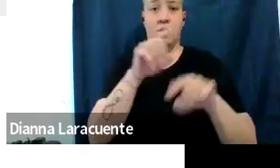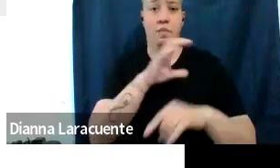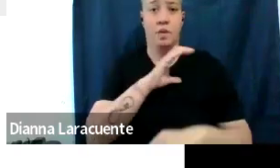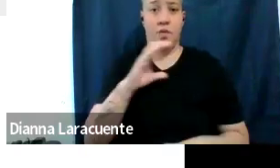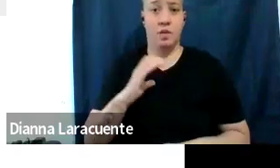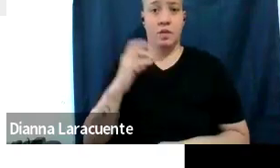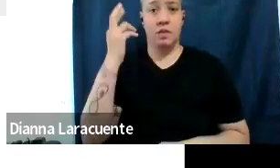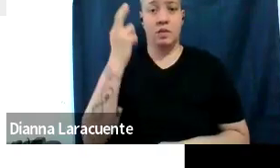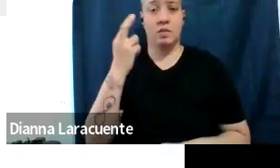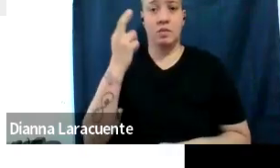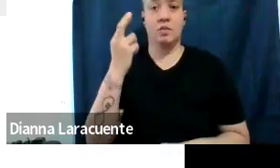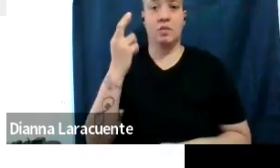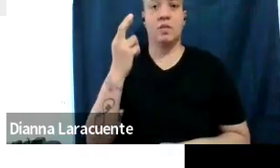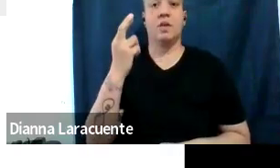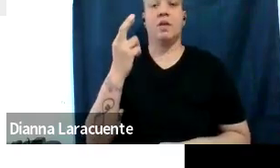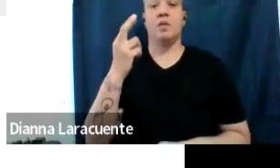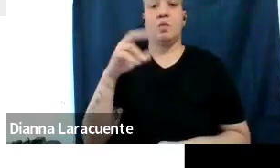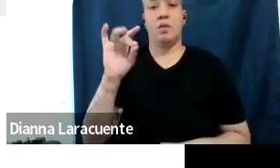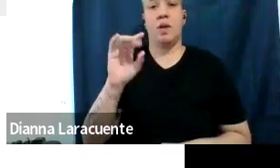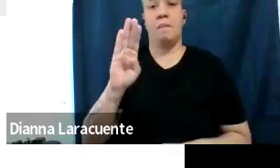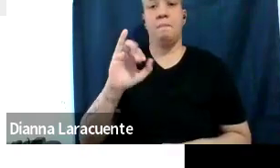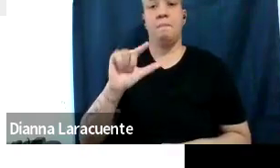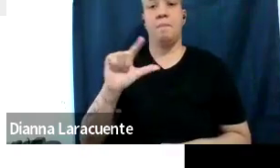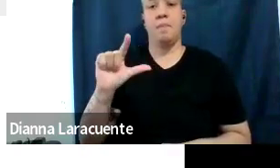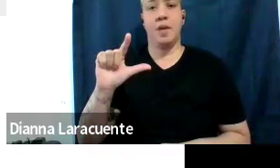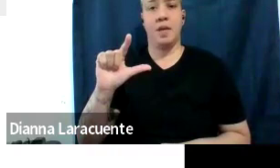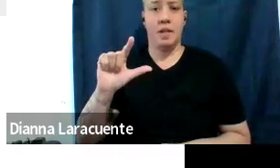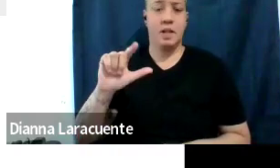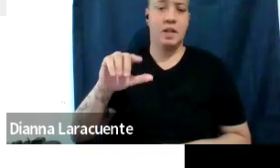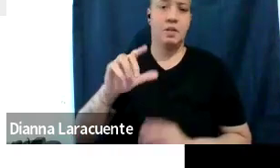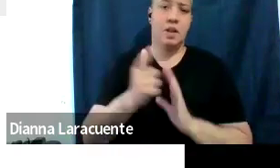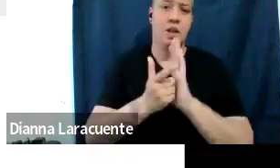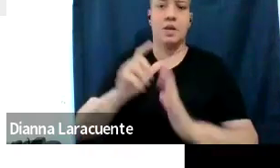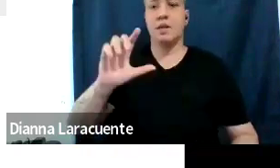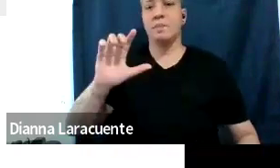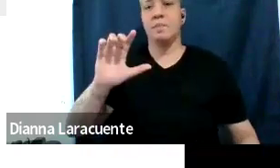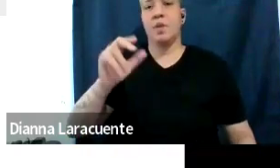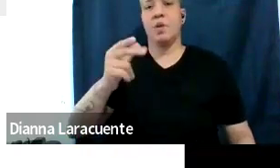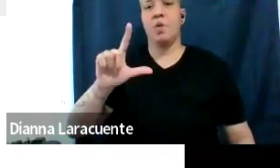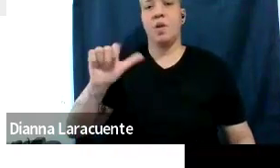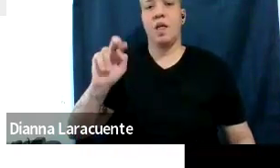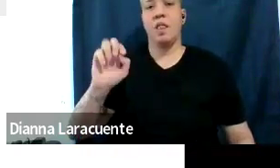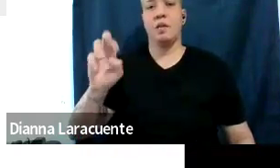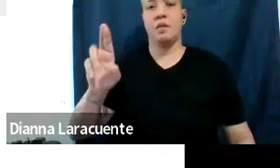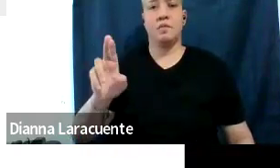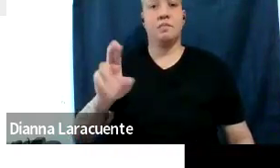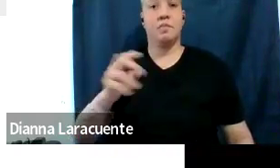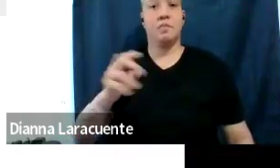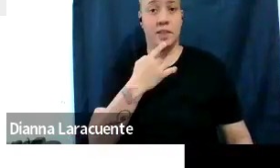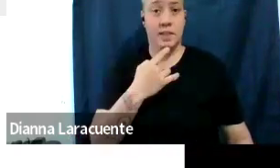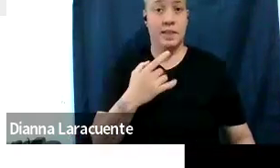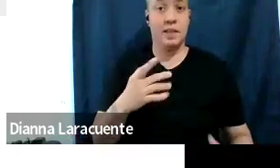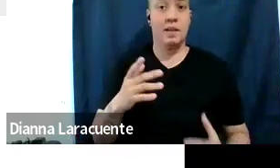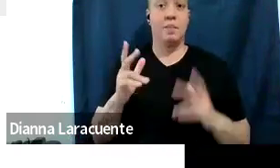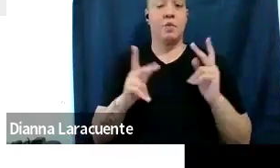es que consigue el Bill Hollander, cuando va al Congreso, ¿sabes lo que le dicen? De maldad, porque él tenía allí la gente que le